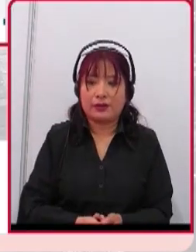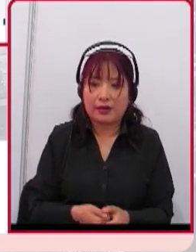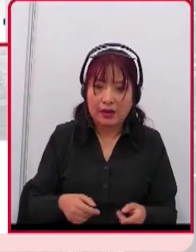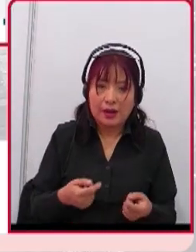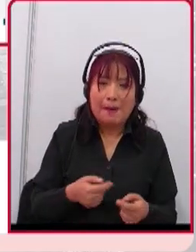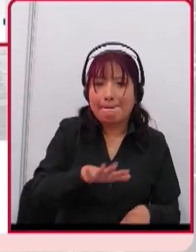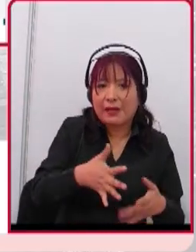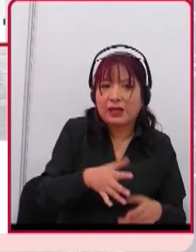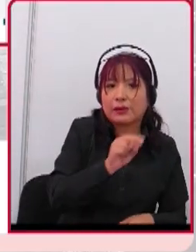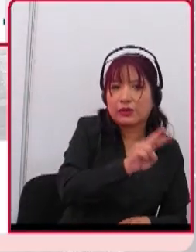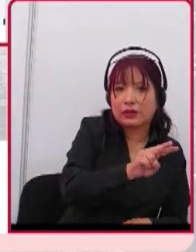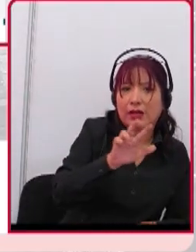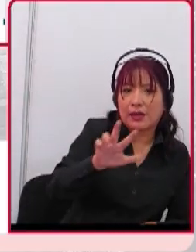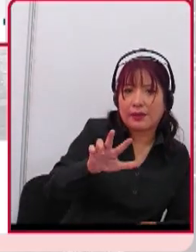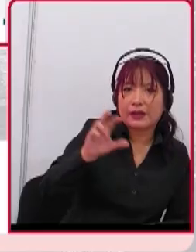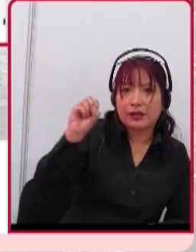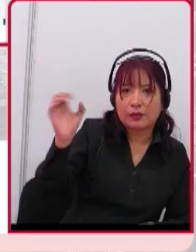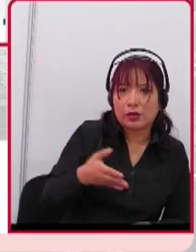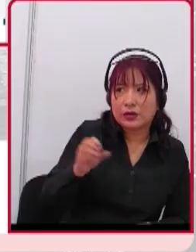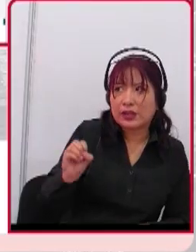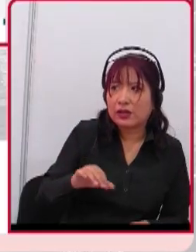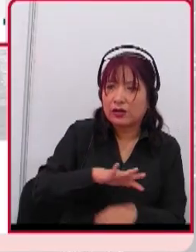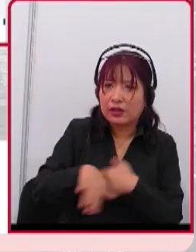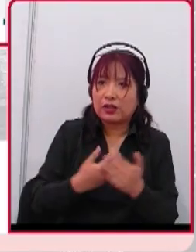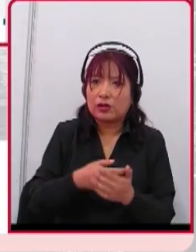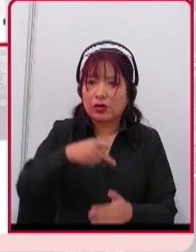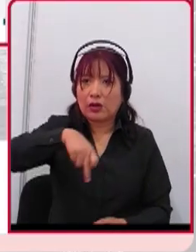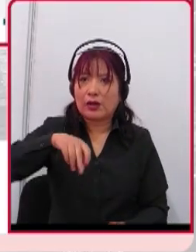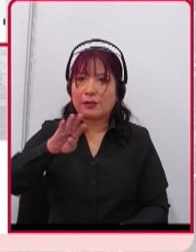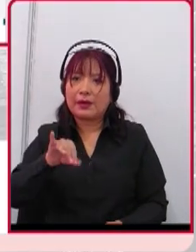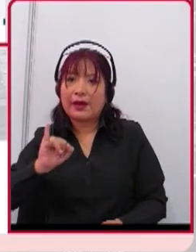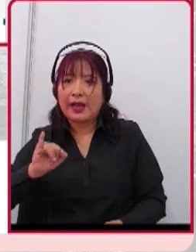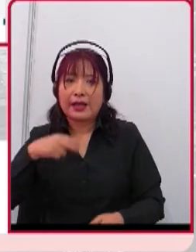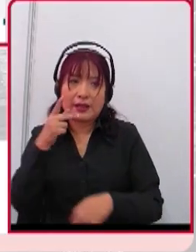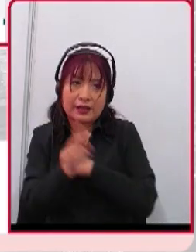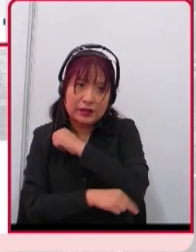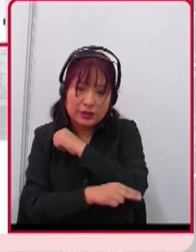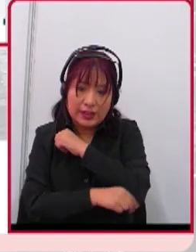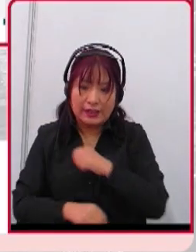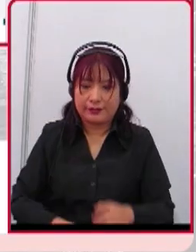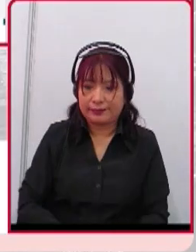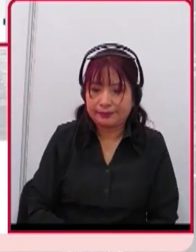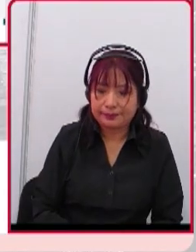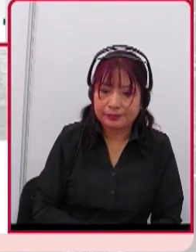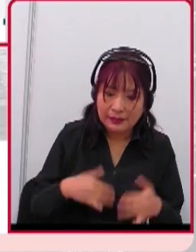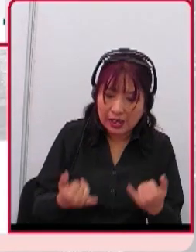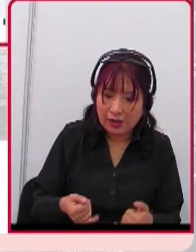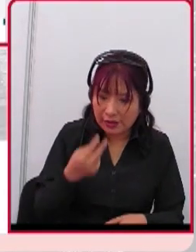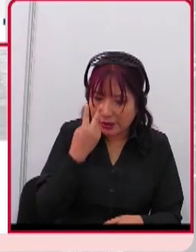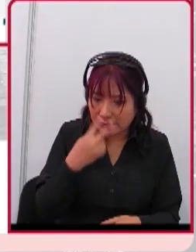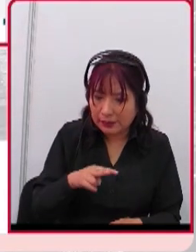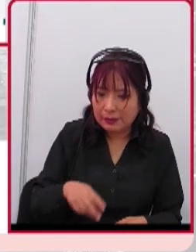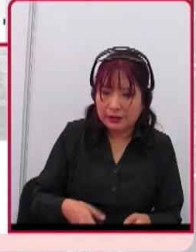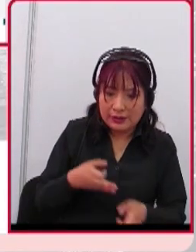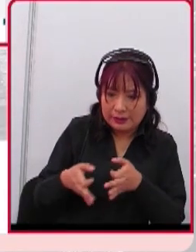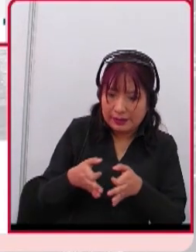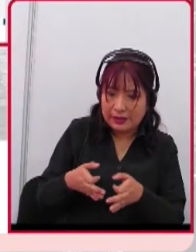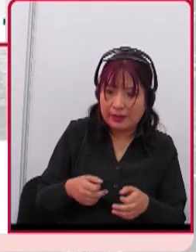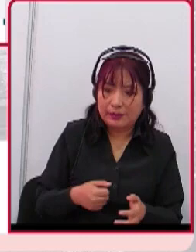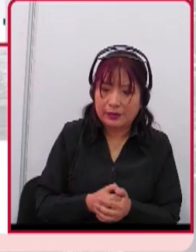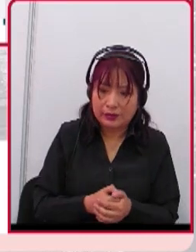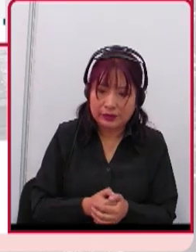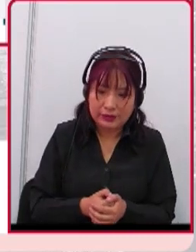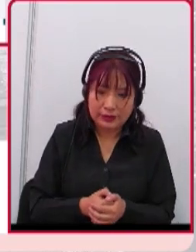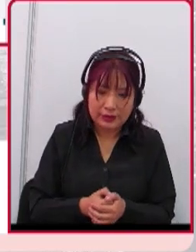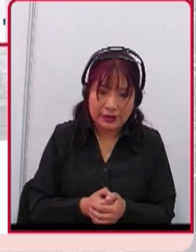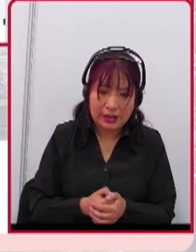del 23% del PBI nacional. Ahora, cuando hablamos del impacto en la recaudación fiscal, sí